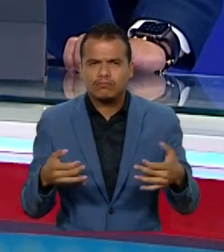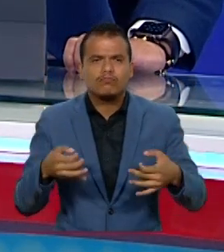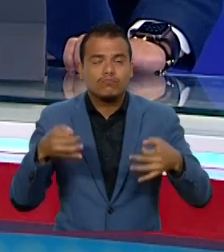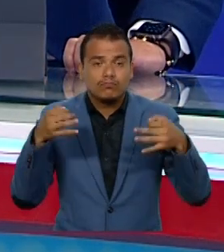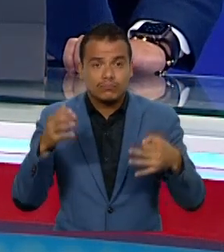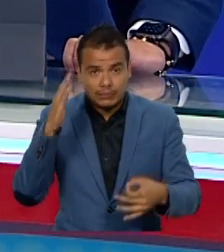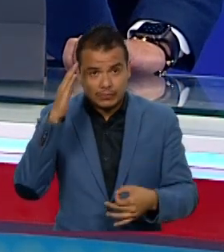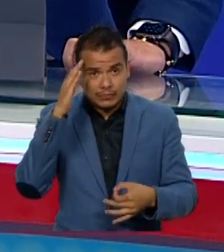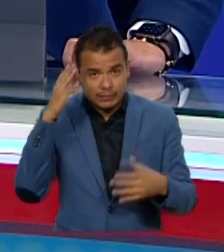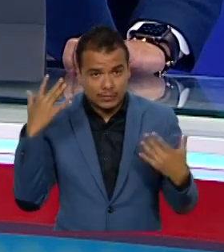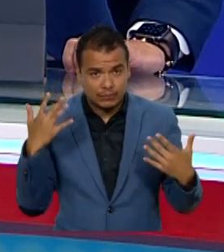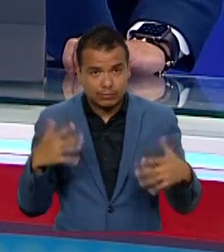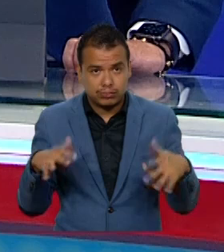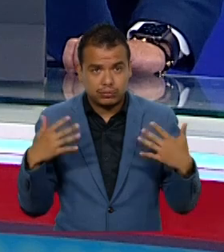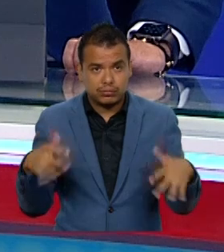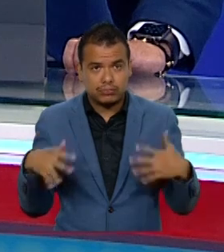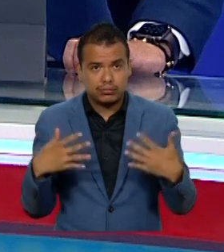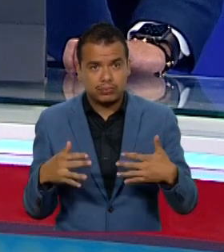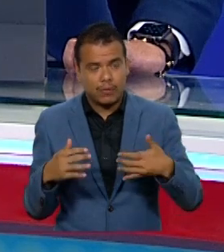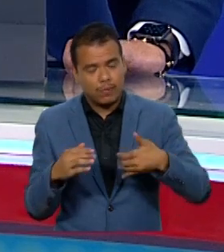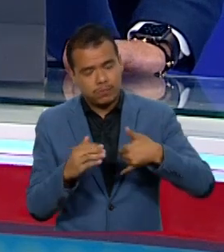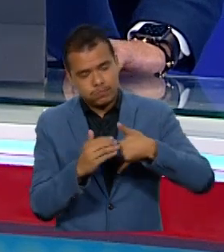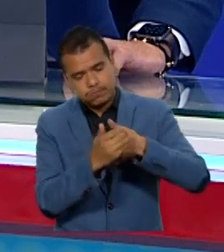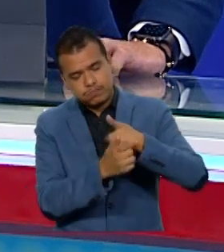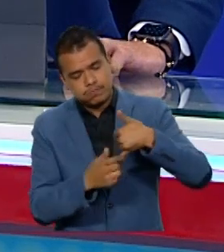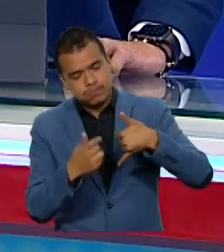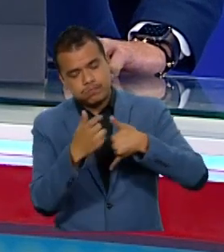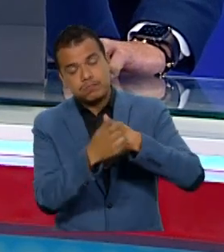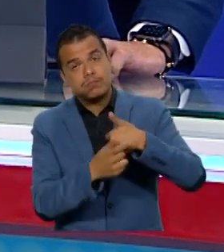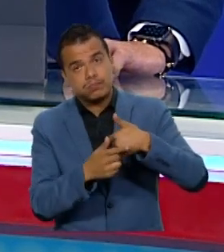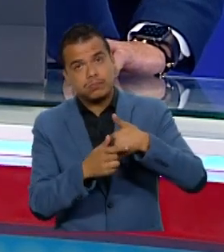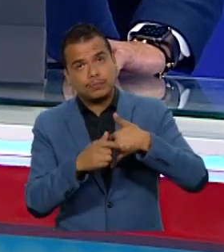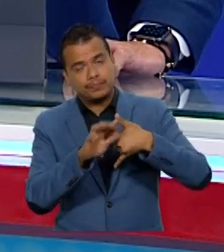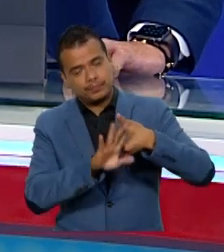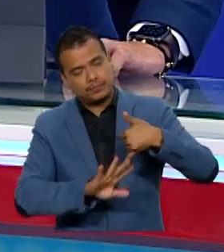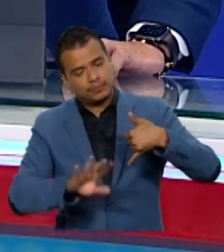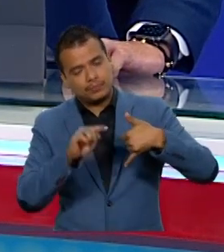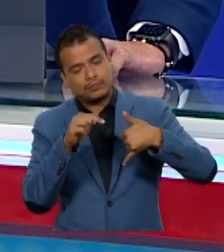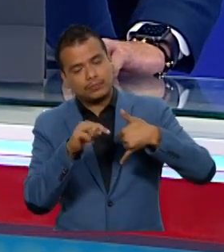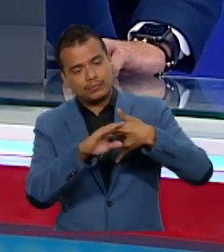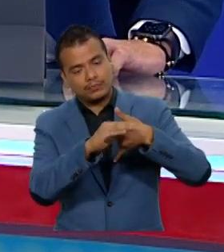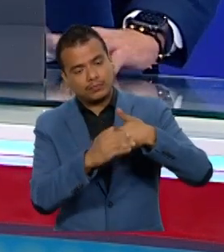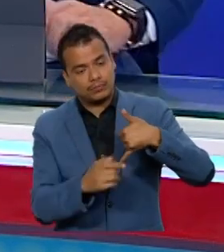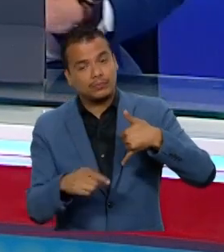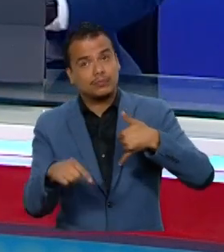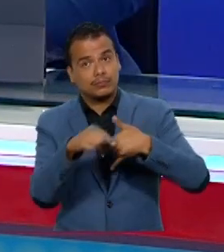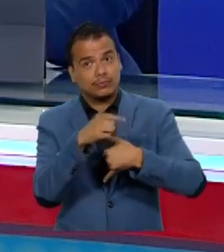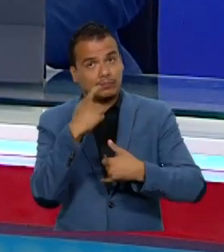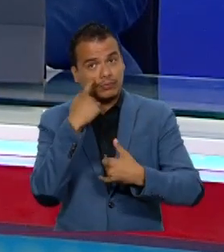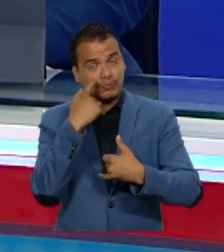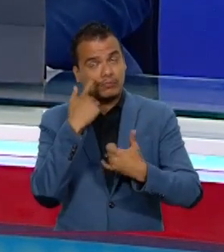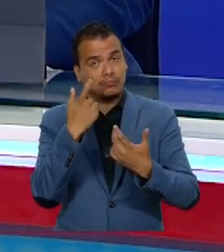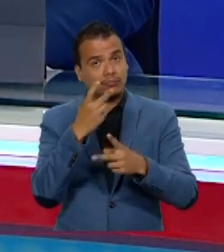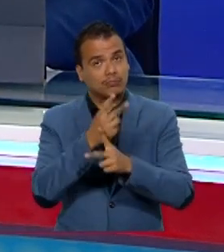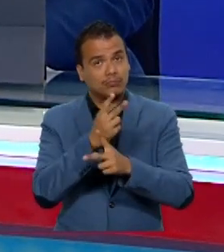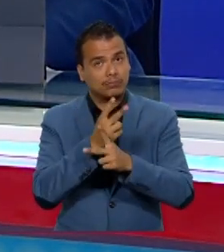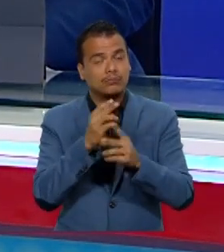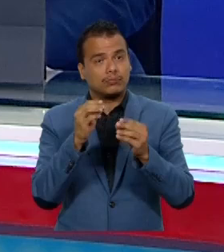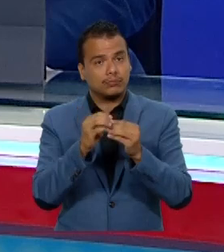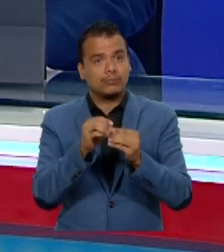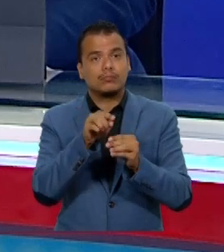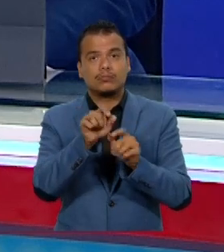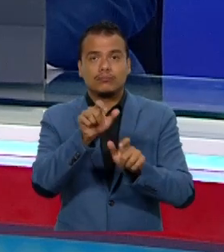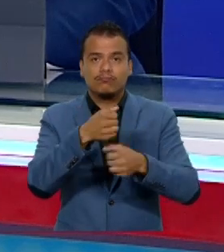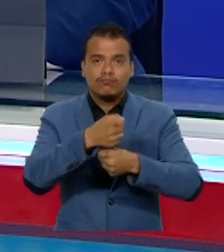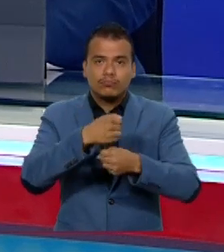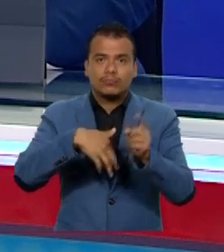la biodiversidad en los departamentos del macizo colombiano. Simultáneamente, otras instituciones también alertaron sobre los efectos de la violencia hacia los